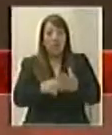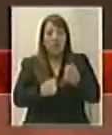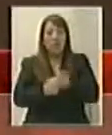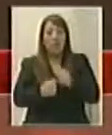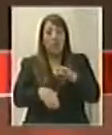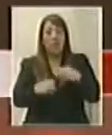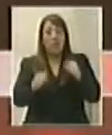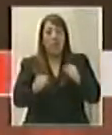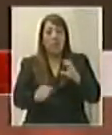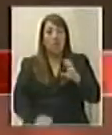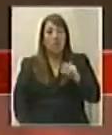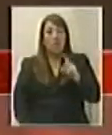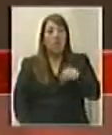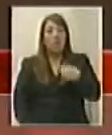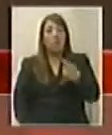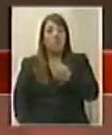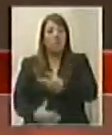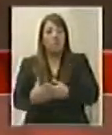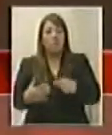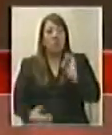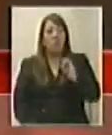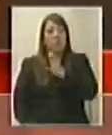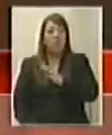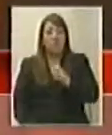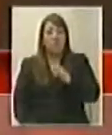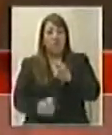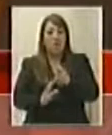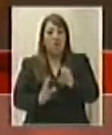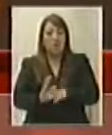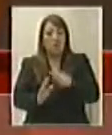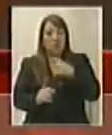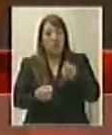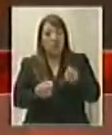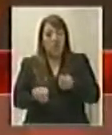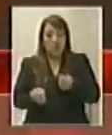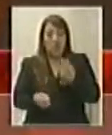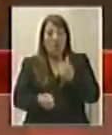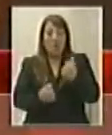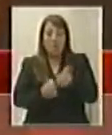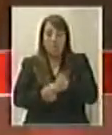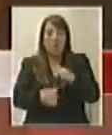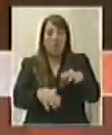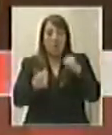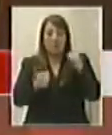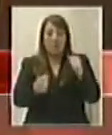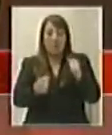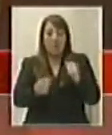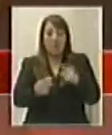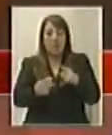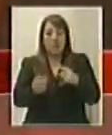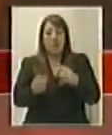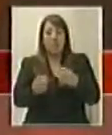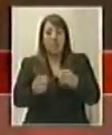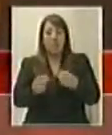apoye un paro cívico para la próxima semana. El mismo gobernador de Cajamarca está presionando apoyar una marcha cívica de